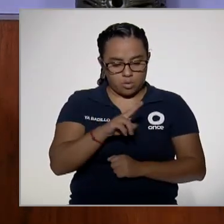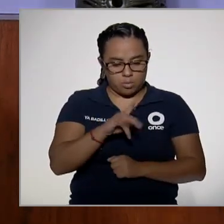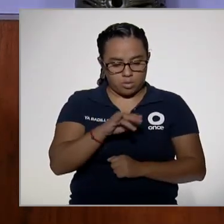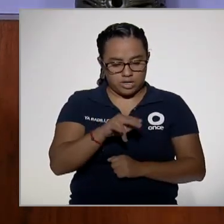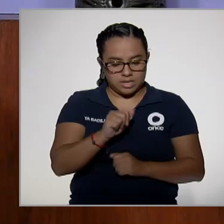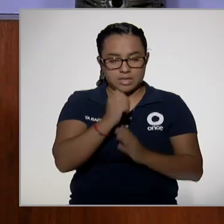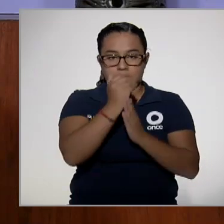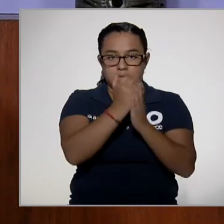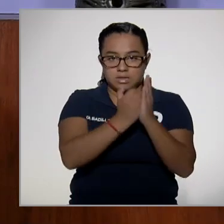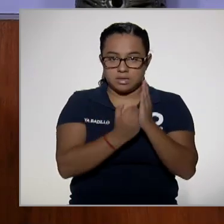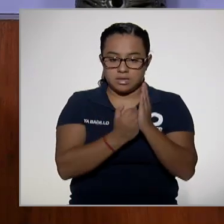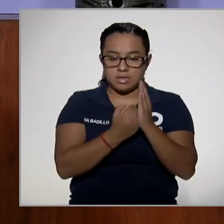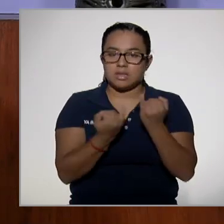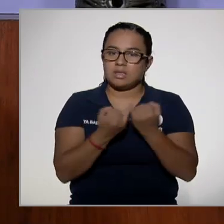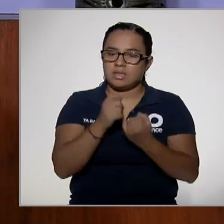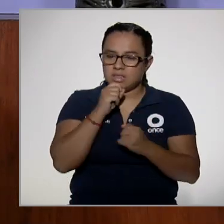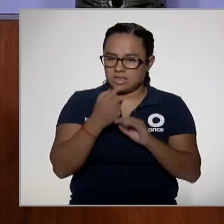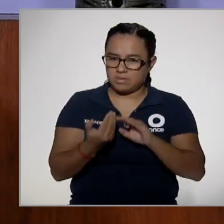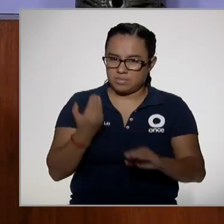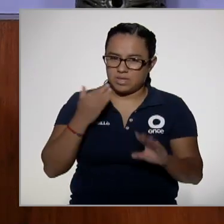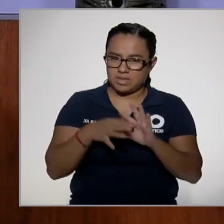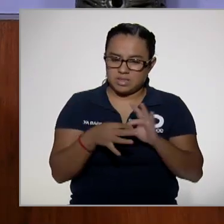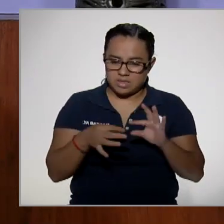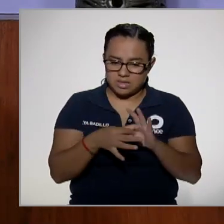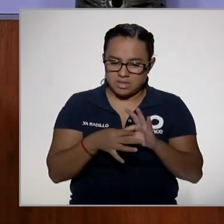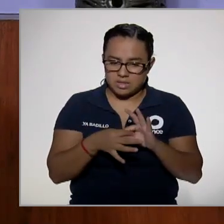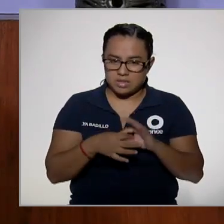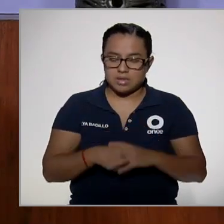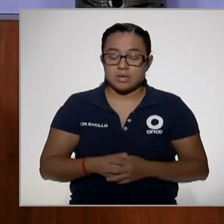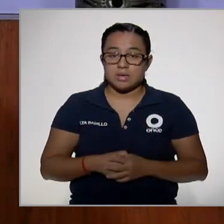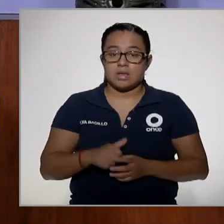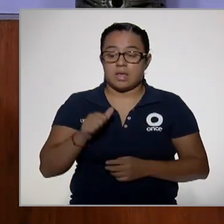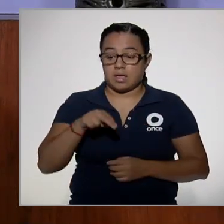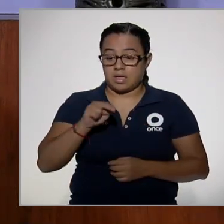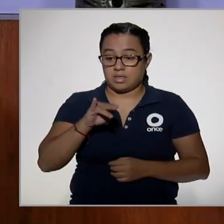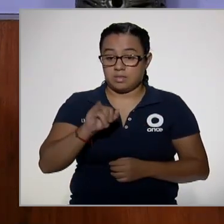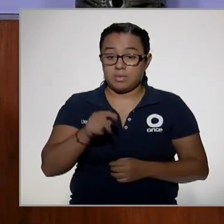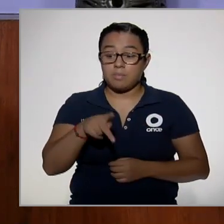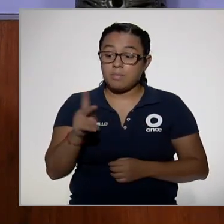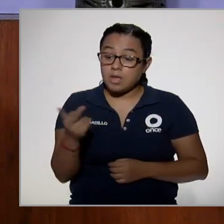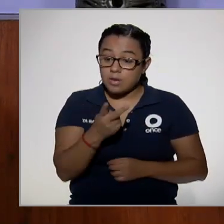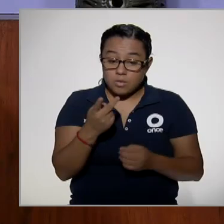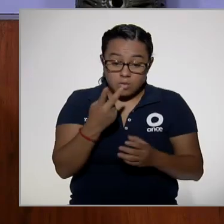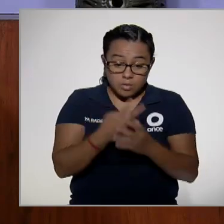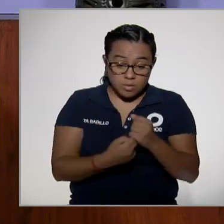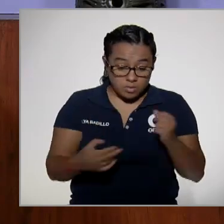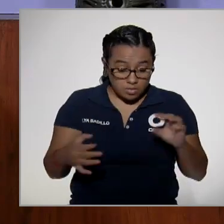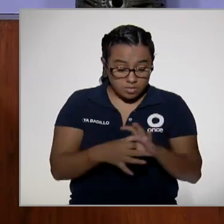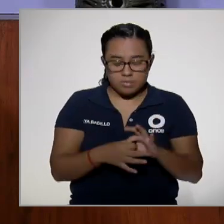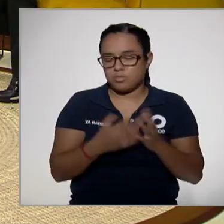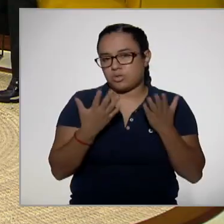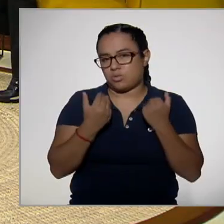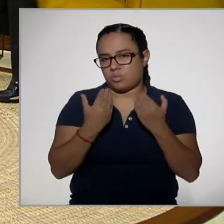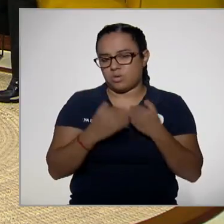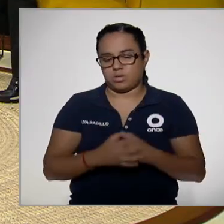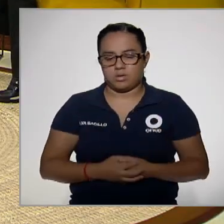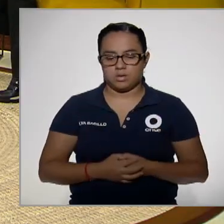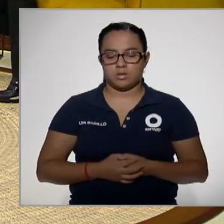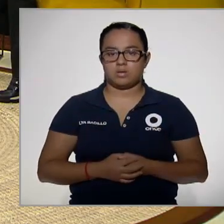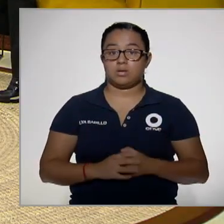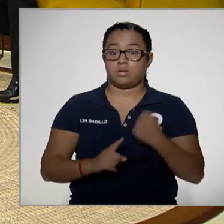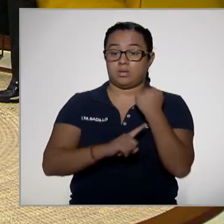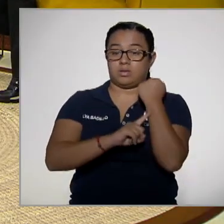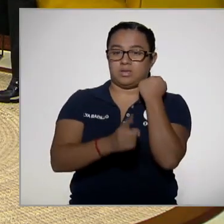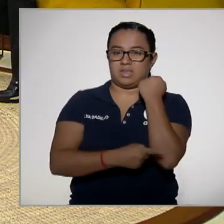también se pueden como ya lo comentamos tener anemia pero en realidad no hay una relación entre la globulina si la mente tener